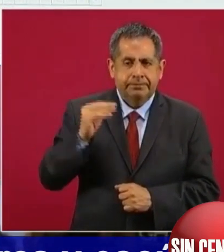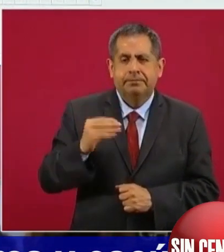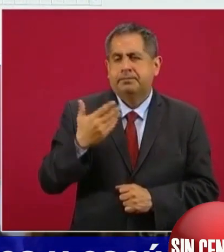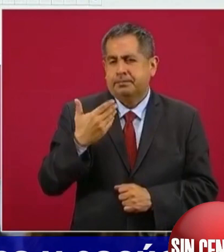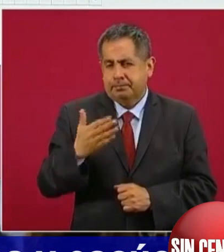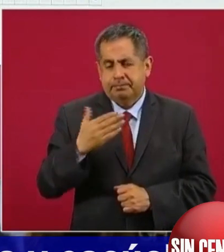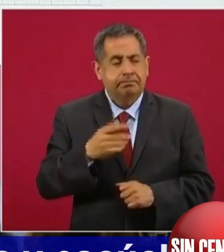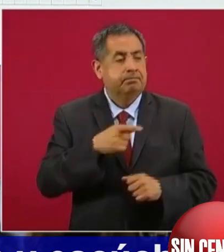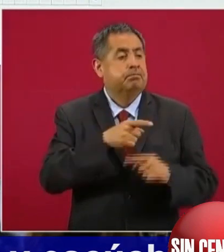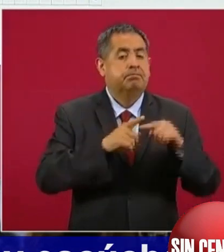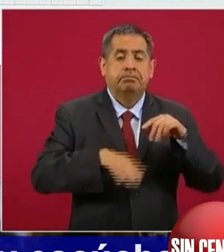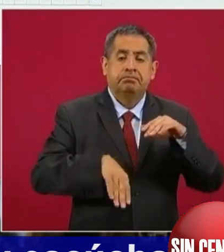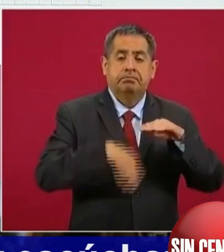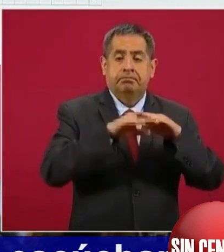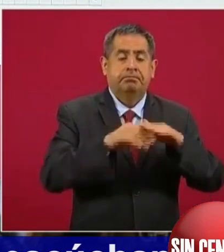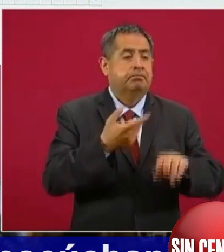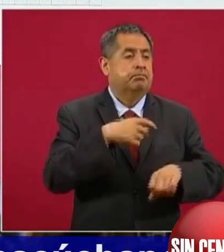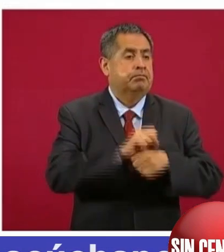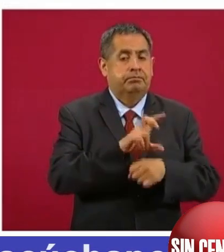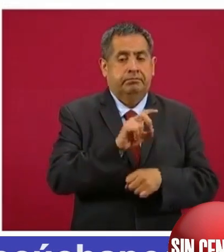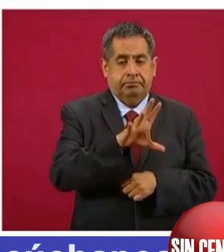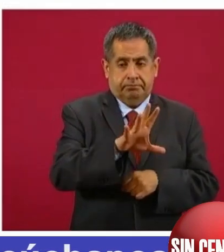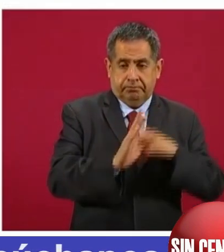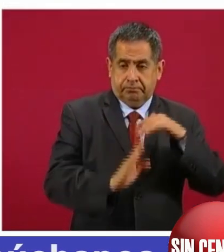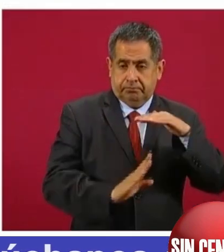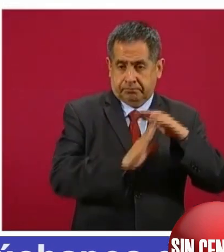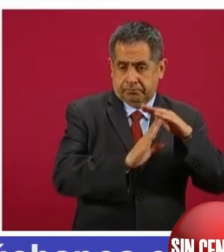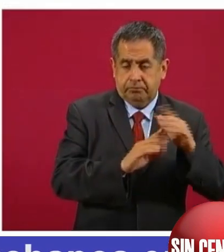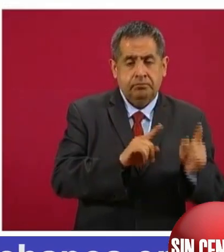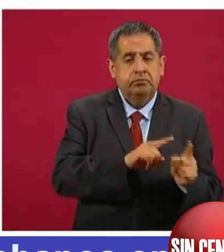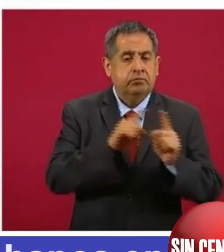un punto máximo en la semana 35 del año, pero